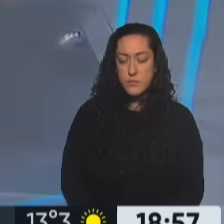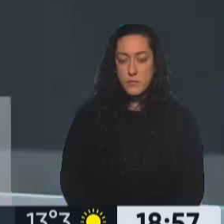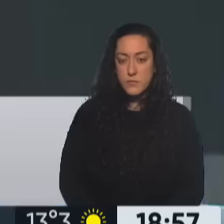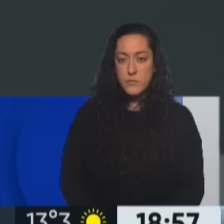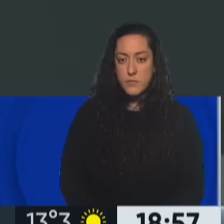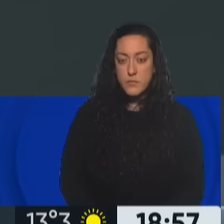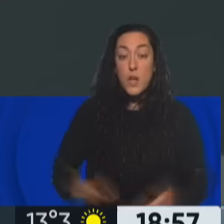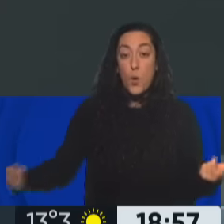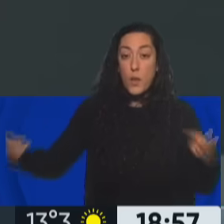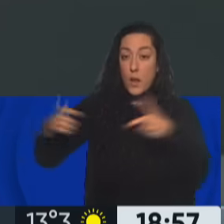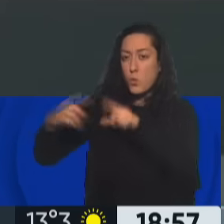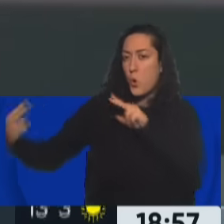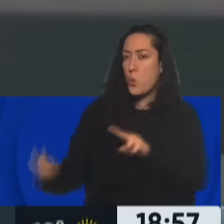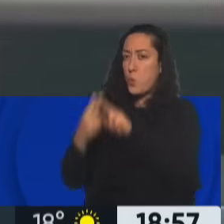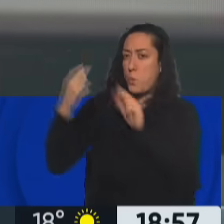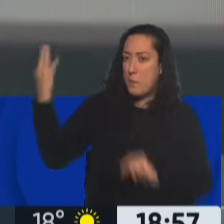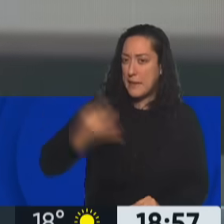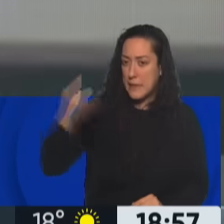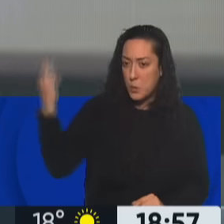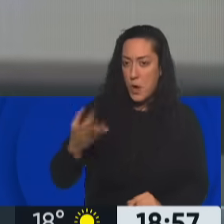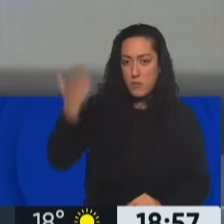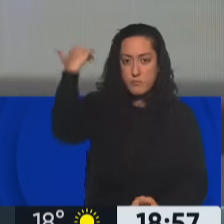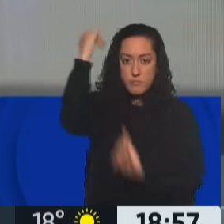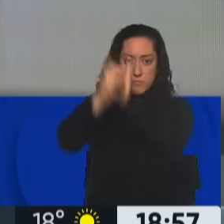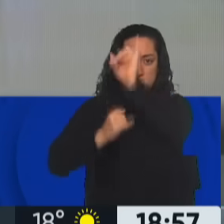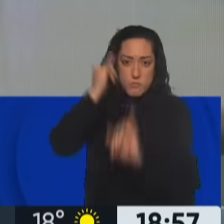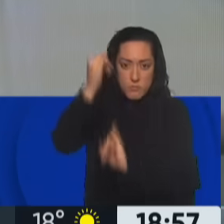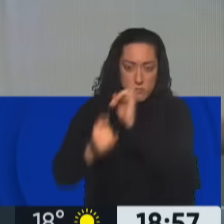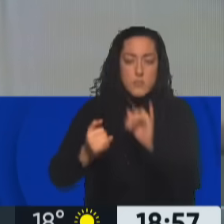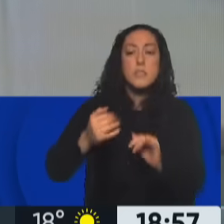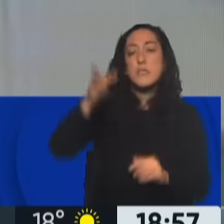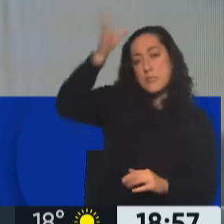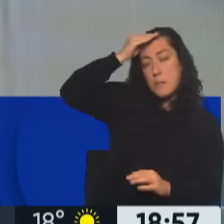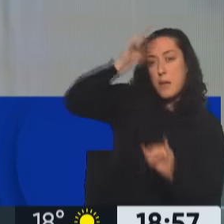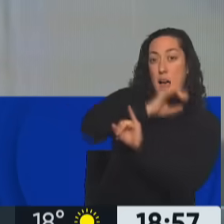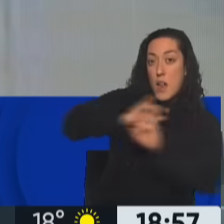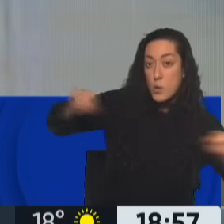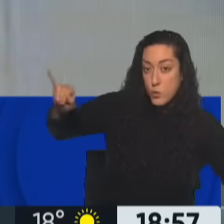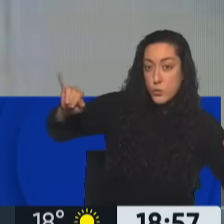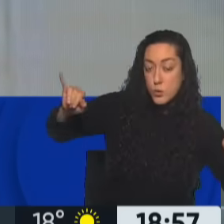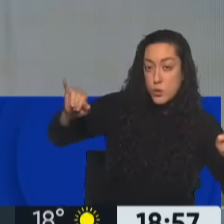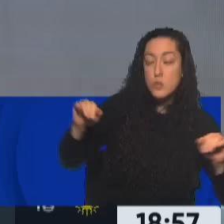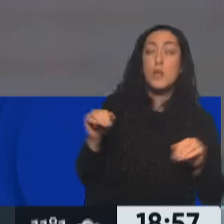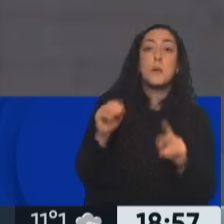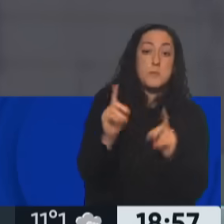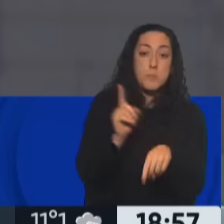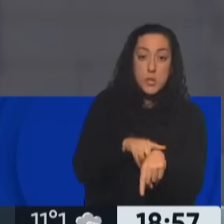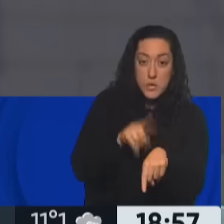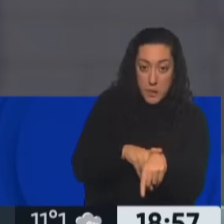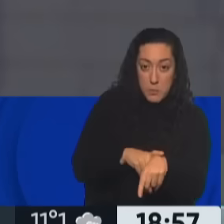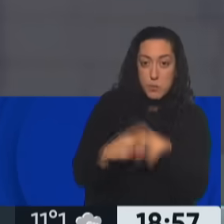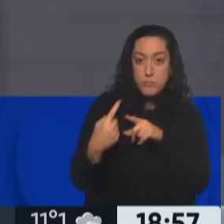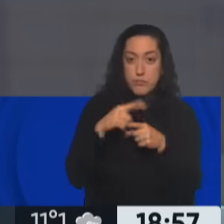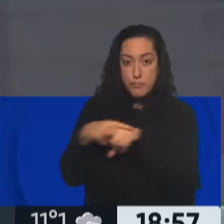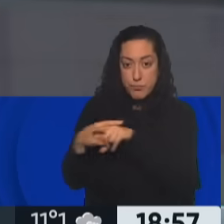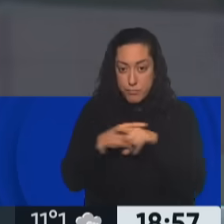y una cumbre muy particular, lo decíamos Leticia, los anuncios hechos por Donald Trump se colaron en medio justamente de las